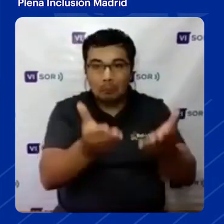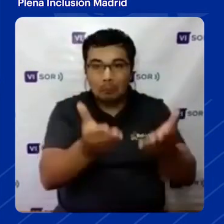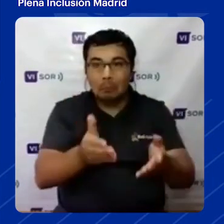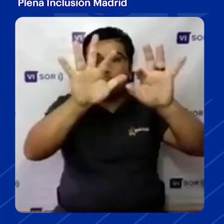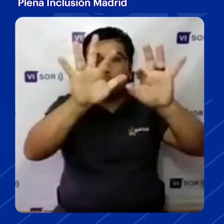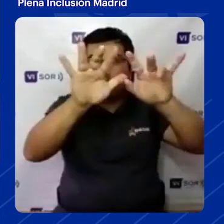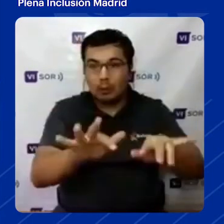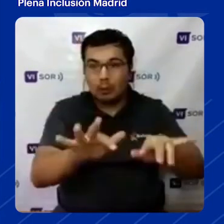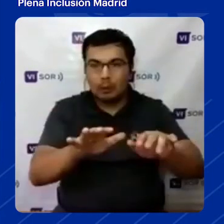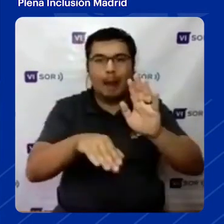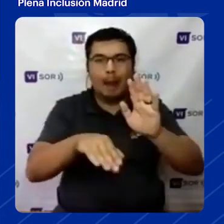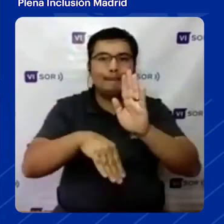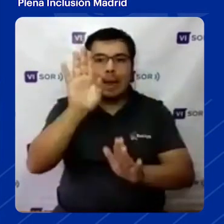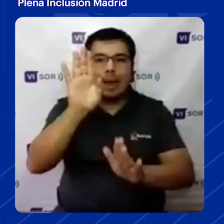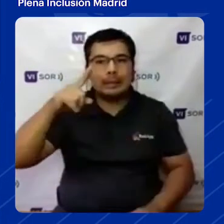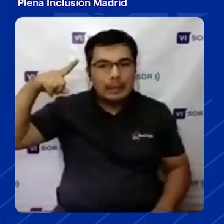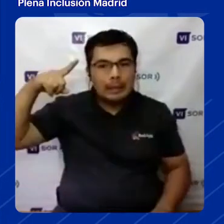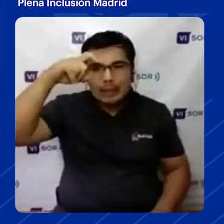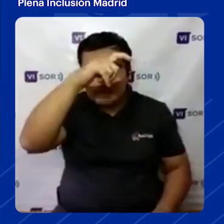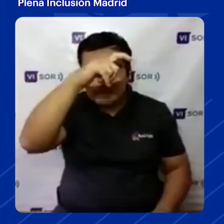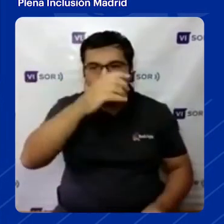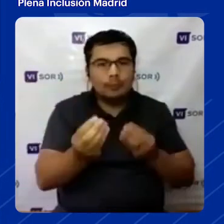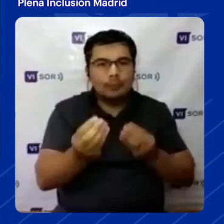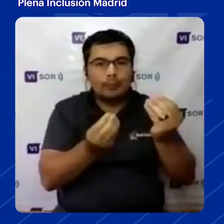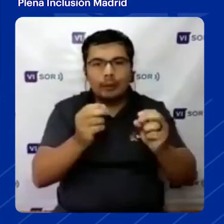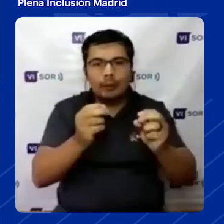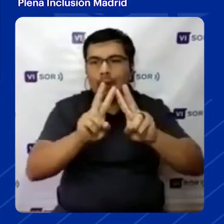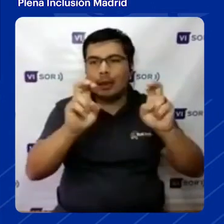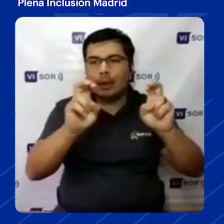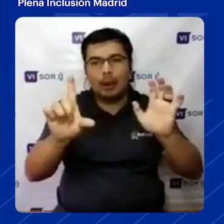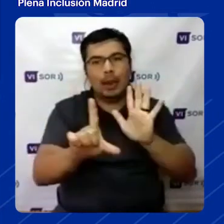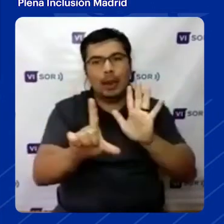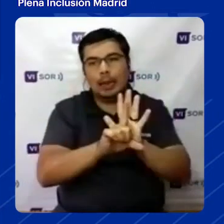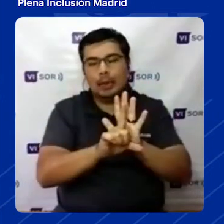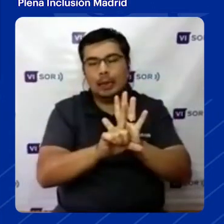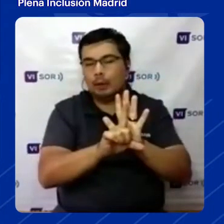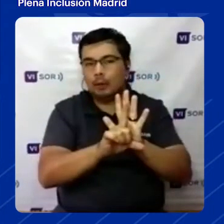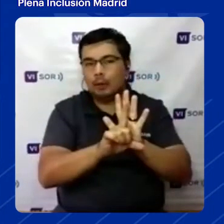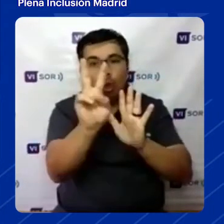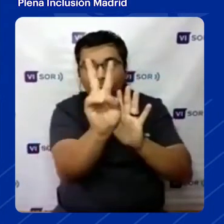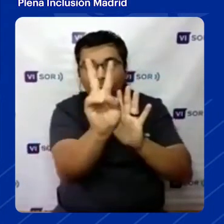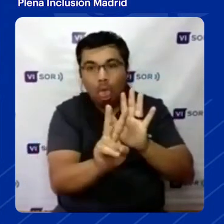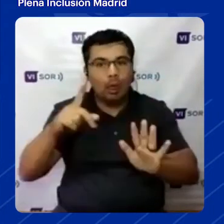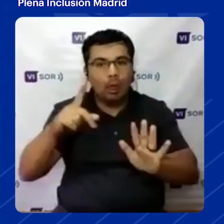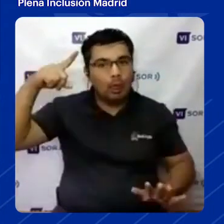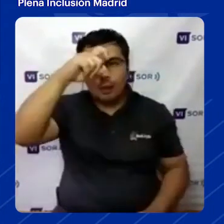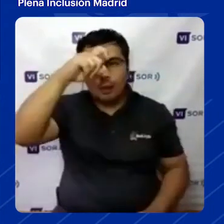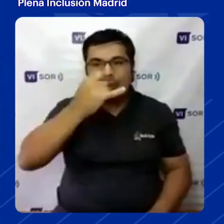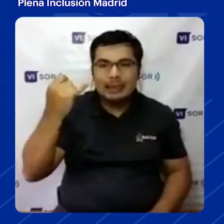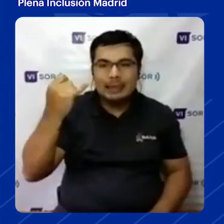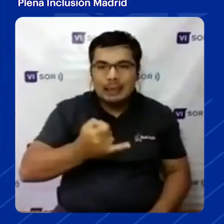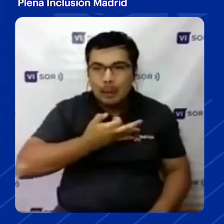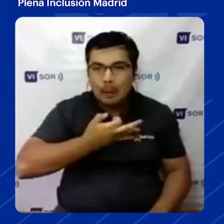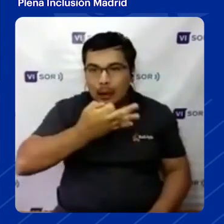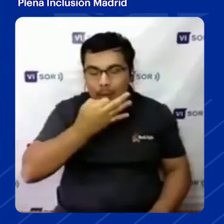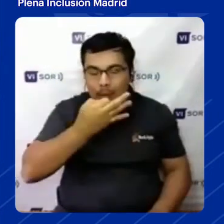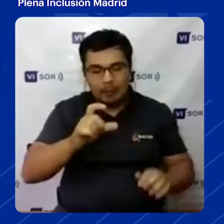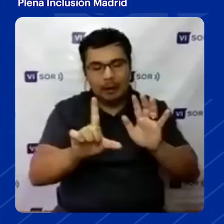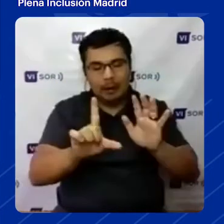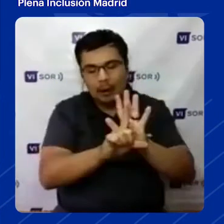nos resulte más incómodo son los textos legislativos. Siempre hablamos de que las leyes deberían ser más sencillas, de